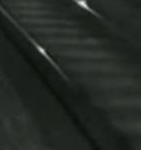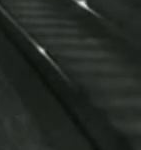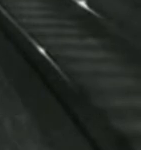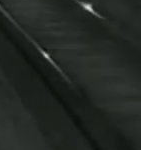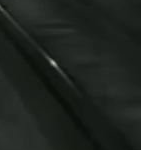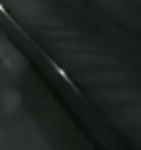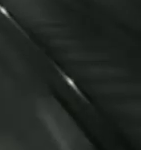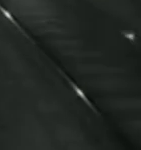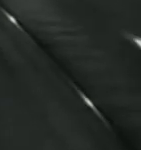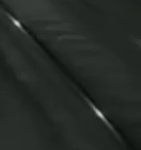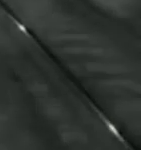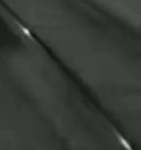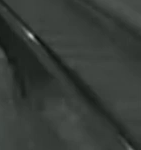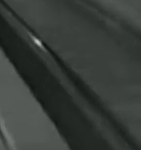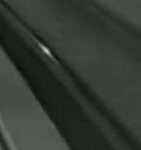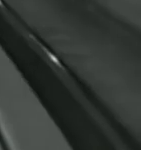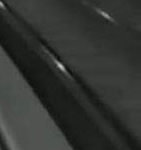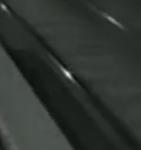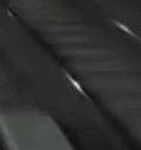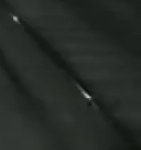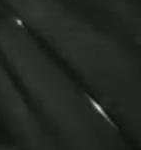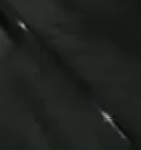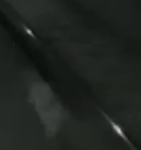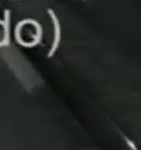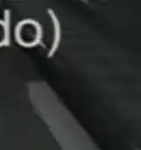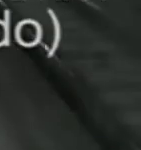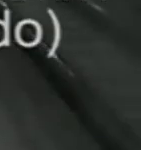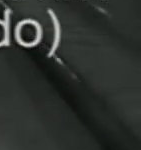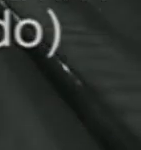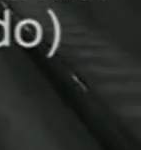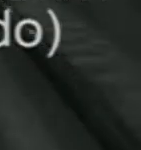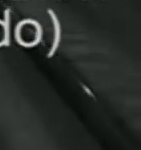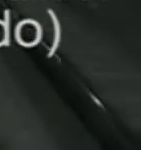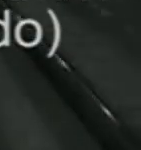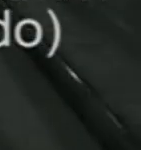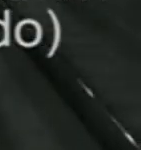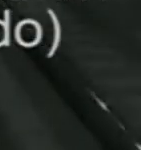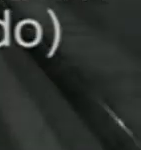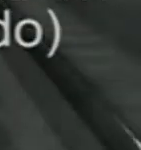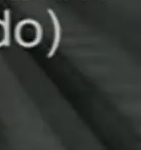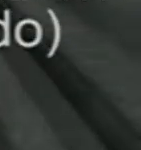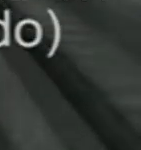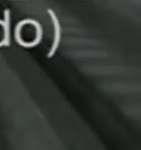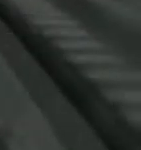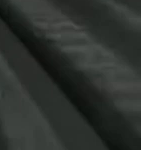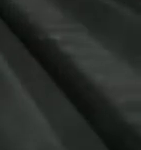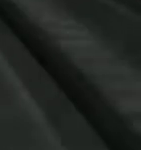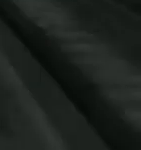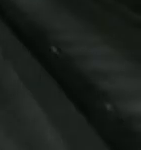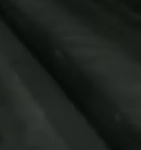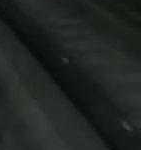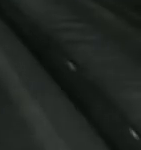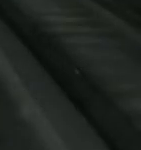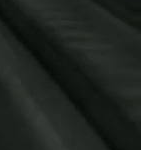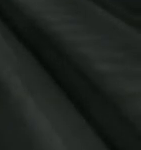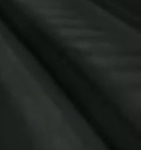de dos, como lo venimos explicando. Ahí estamos escuchando el hombre vivo, el pip pip, ese es el hombre vivo que Daniel López activaba